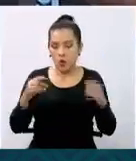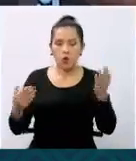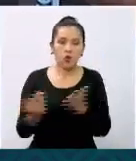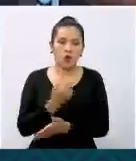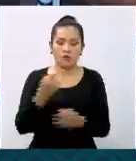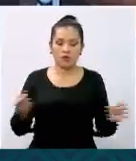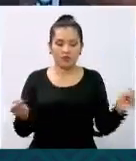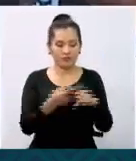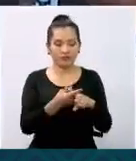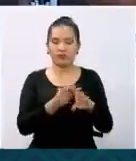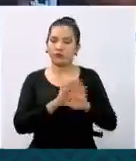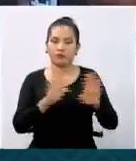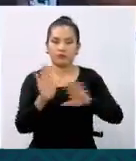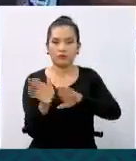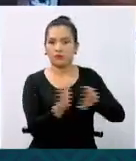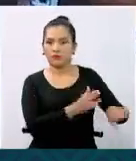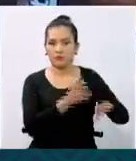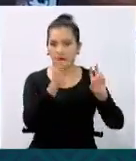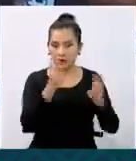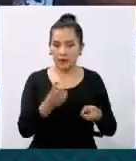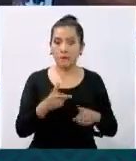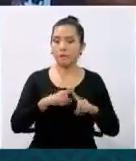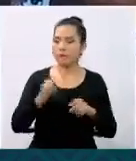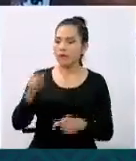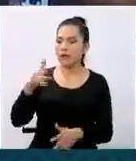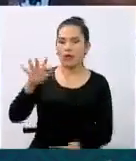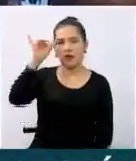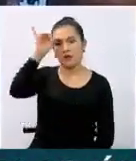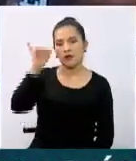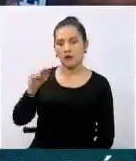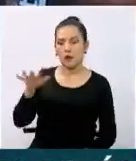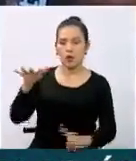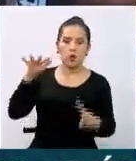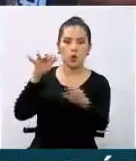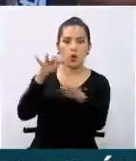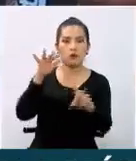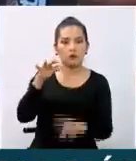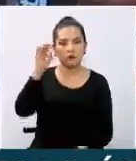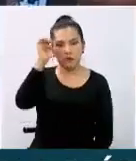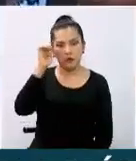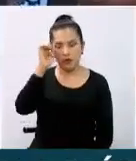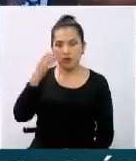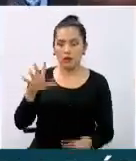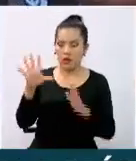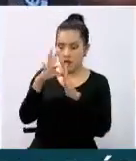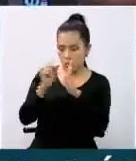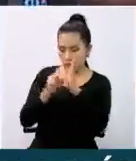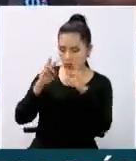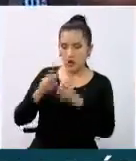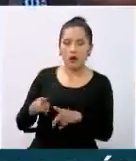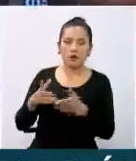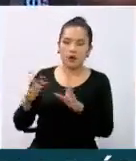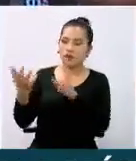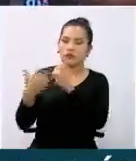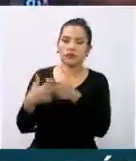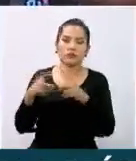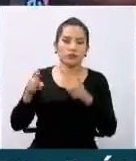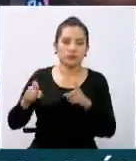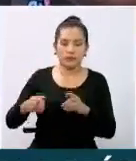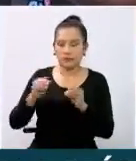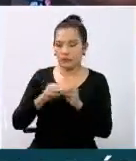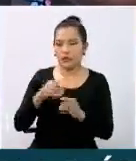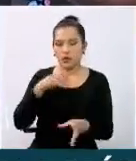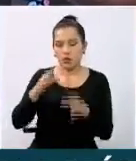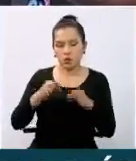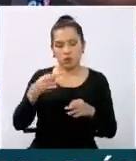al caso golpe de Estado, pues también después de la Constitución se ha llevado adelante todo un proceso, el Tribunal ha